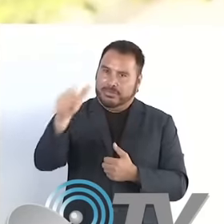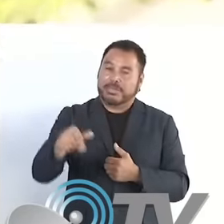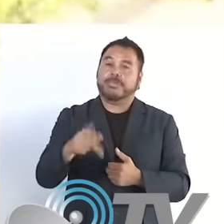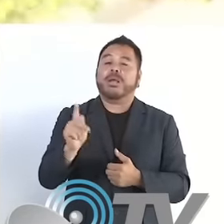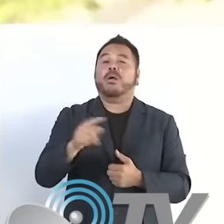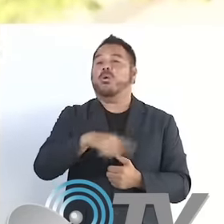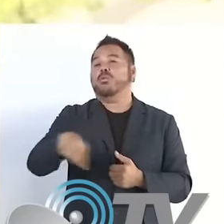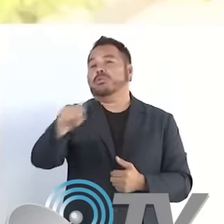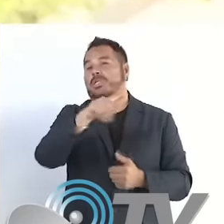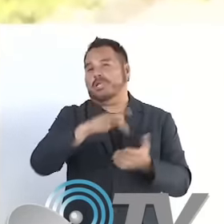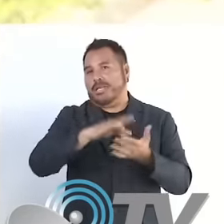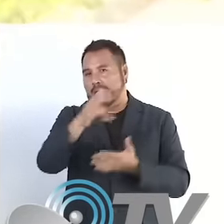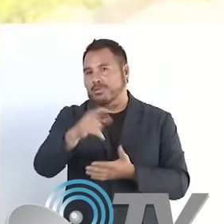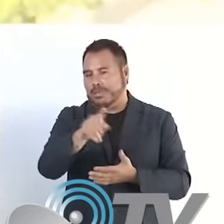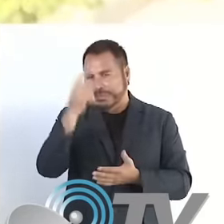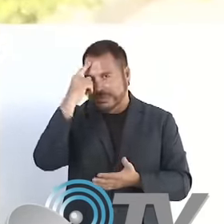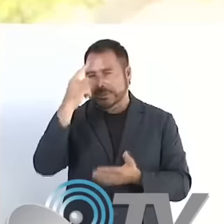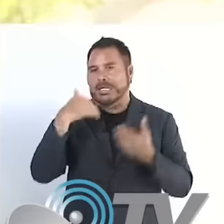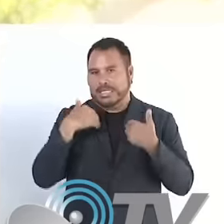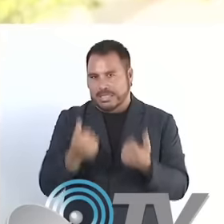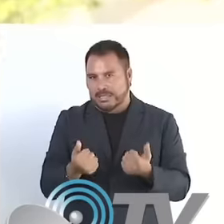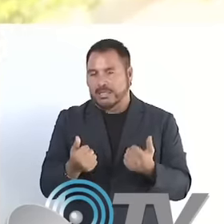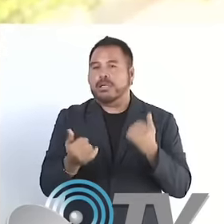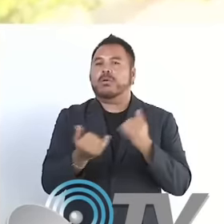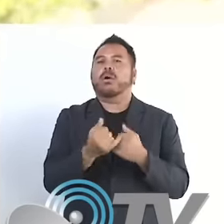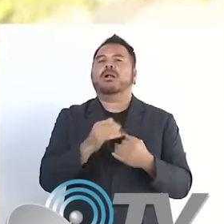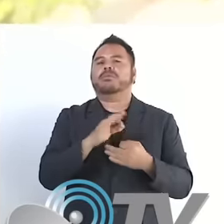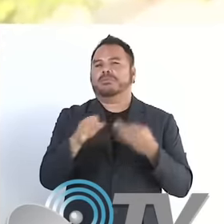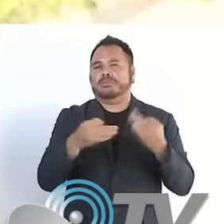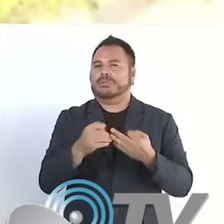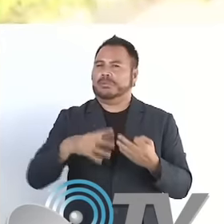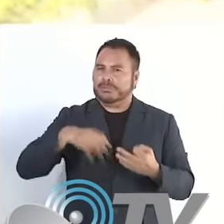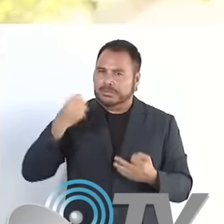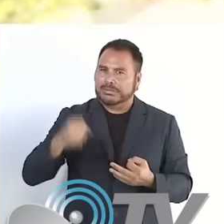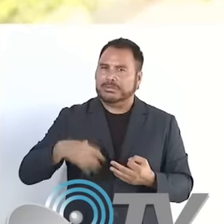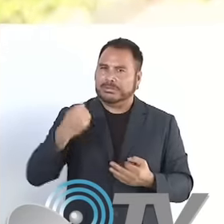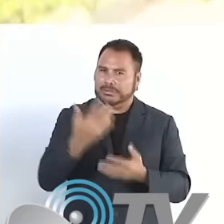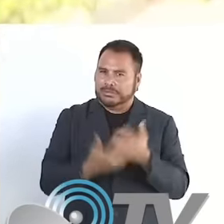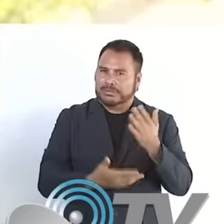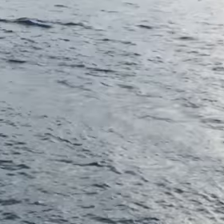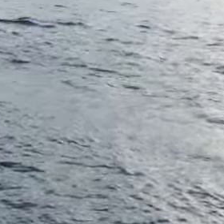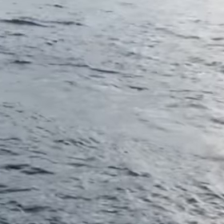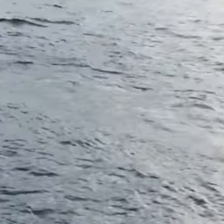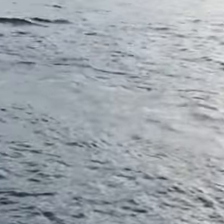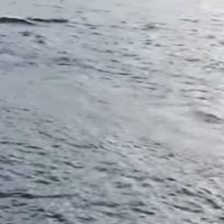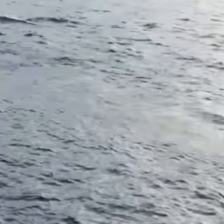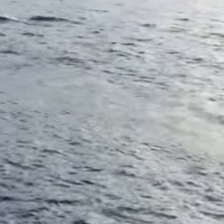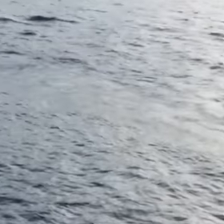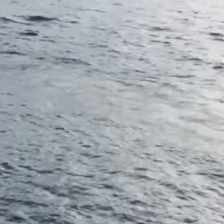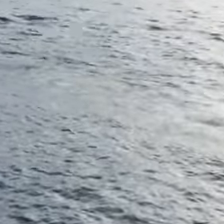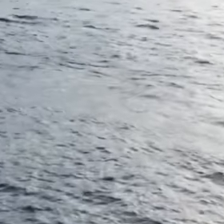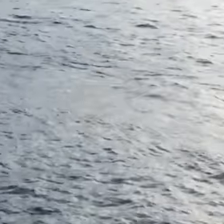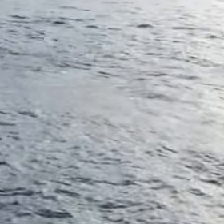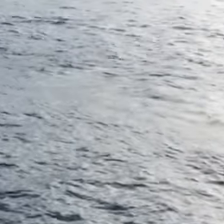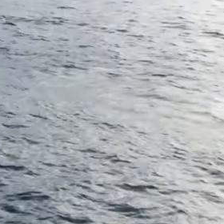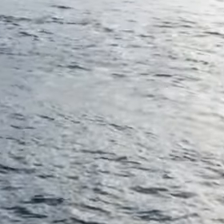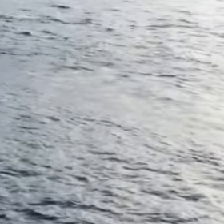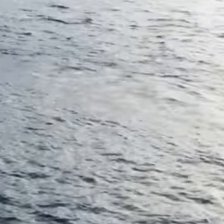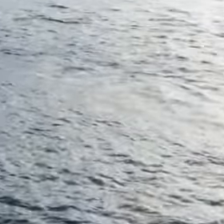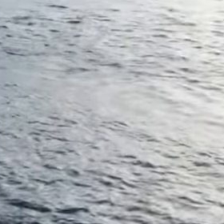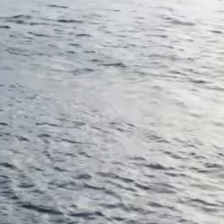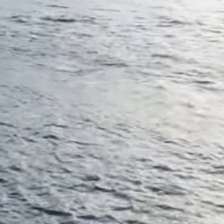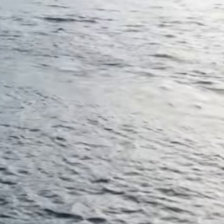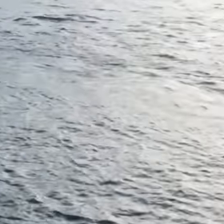gracias a ustedes, a la comprensión y a todo lo que se ha hecho con Semarnat, con Pesca, con Conapesca